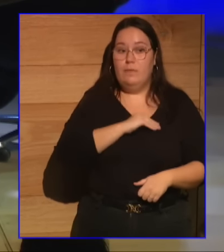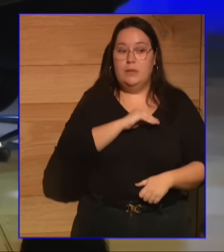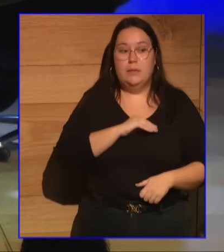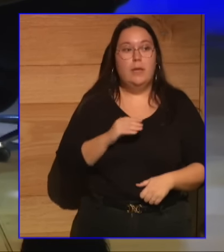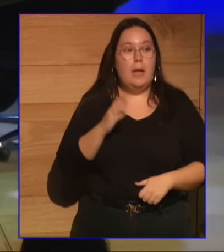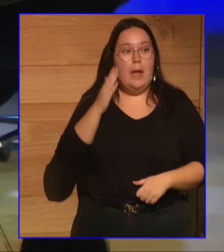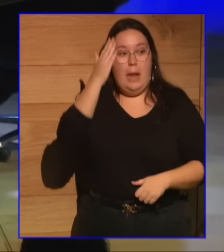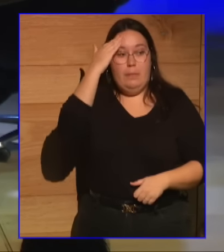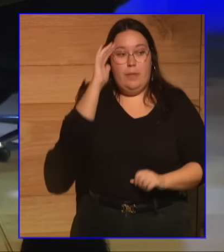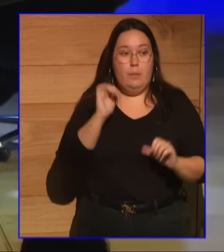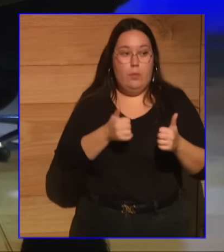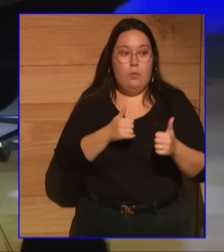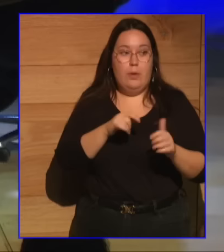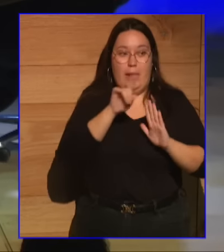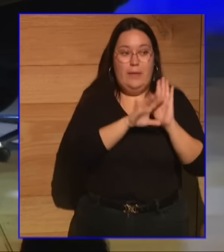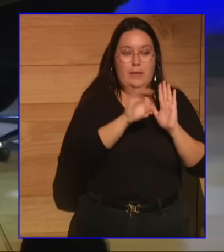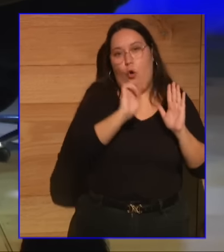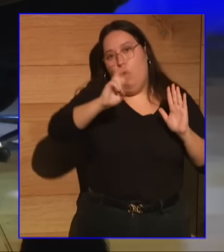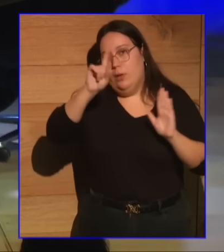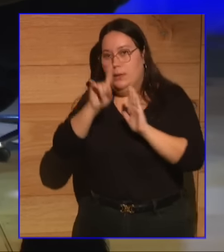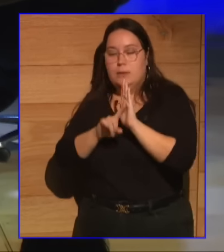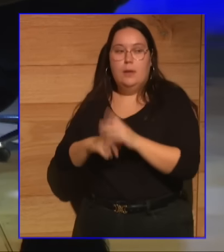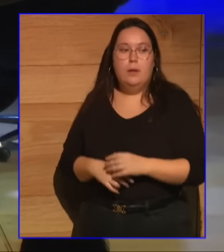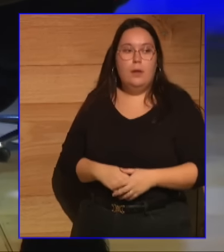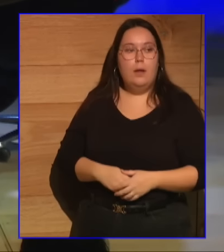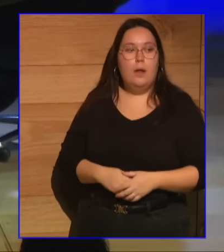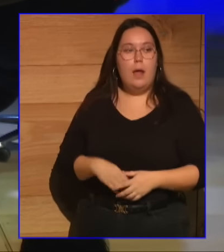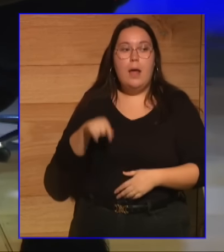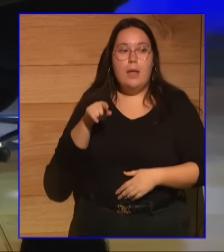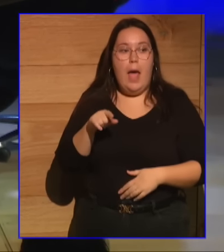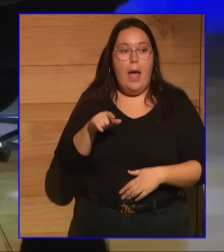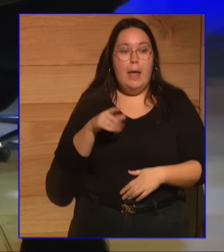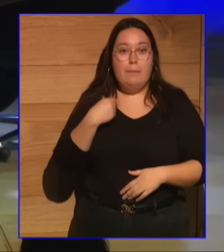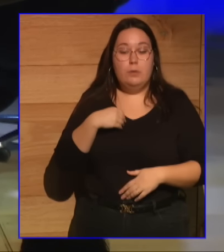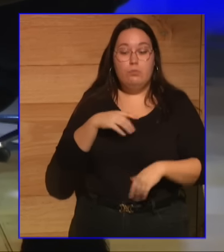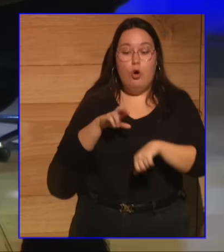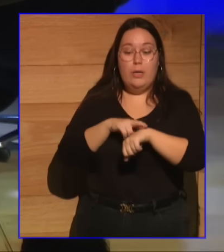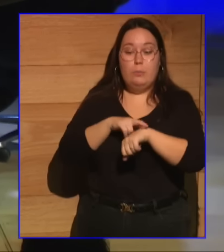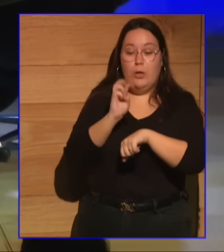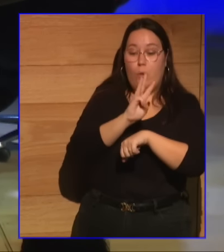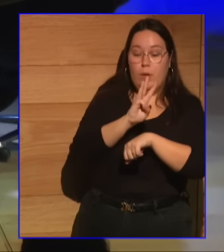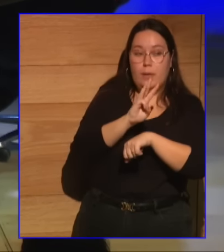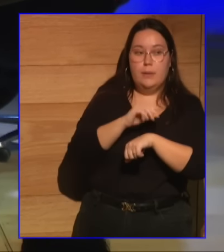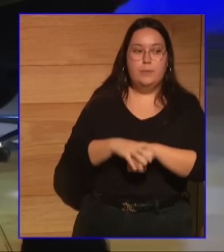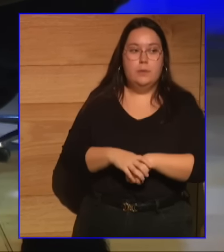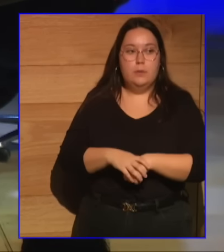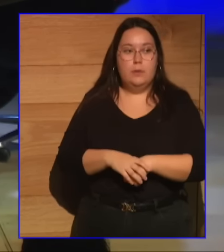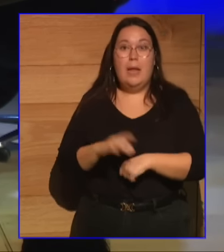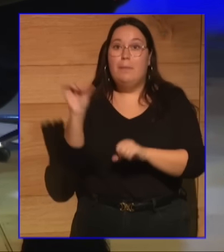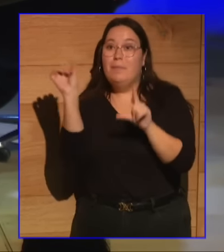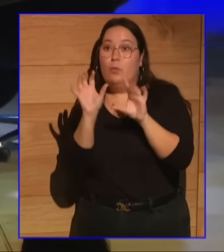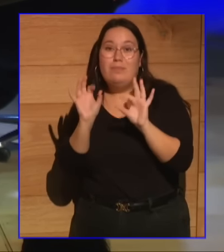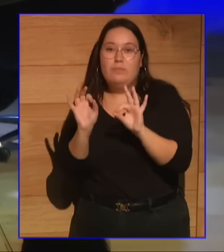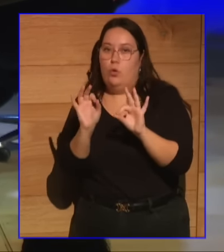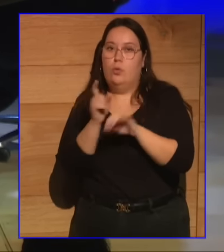la de Schindler, sino otra lista. Y eso se está moviendo más al ritmo de Williams que por el ritmo de la película